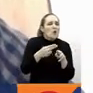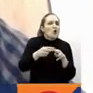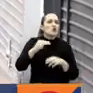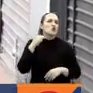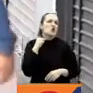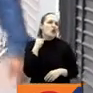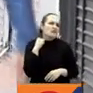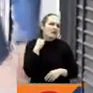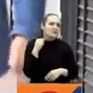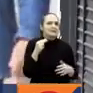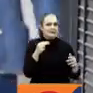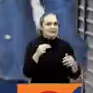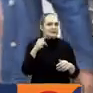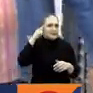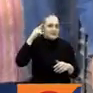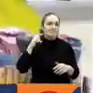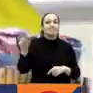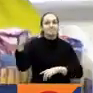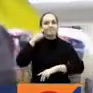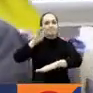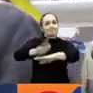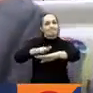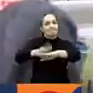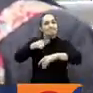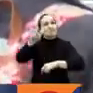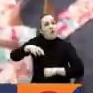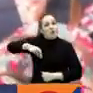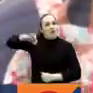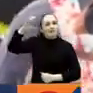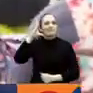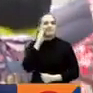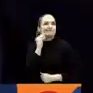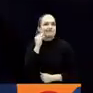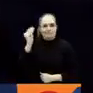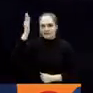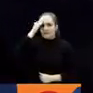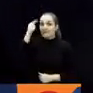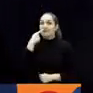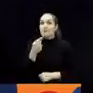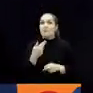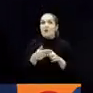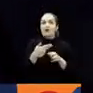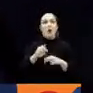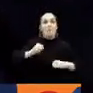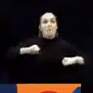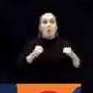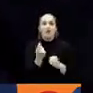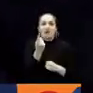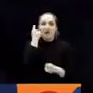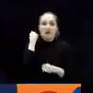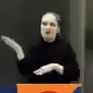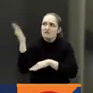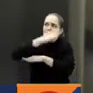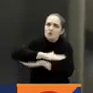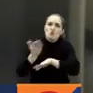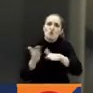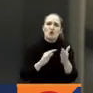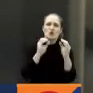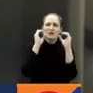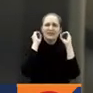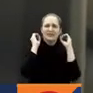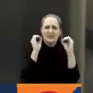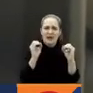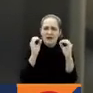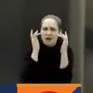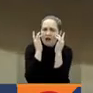por comenzar. Esta es la advertencia de expertos frente a las nuevas cifras de la pandemia. Bogotá ayer no tuvo muertos por esta causa y en el